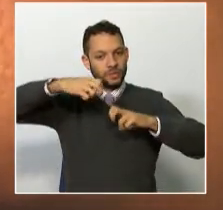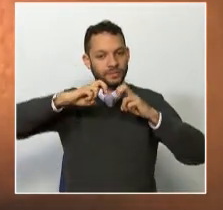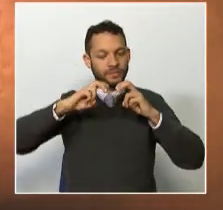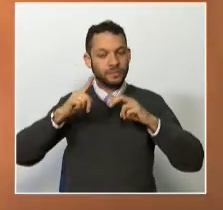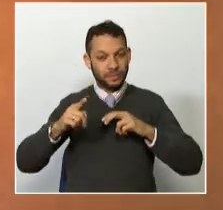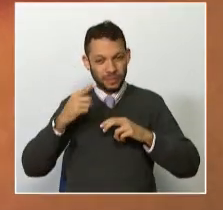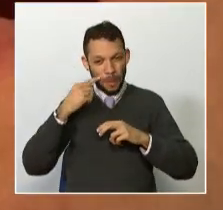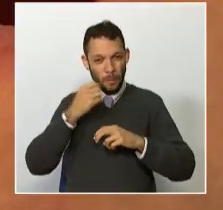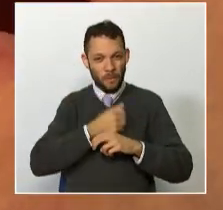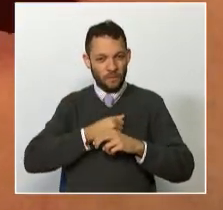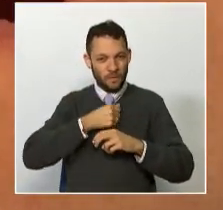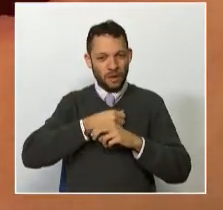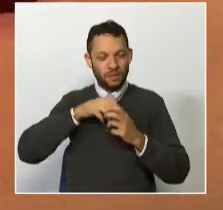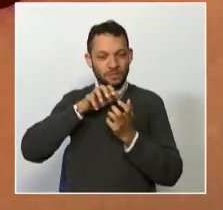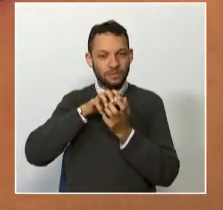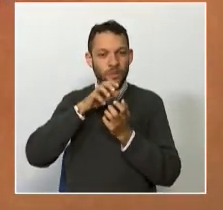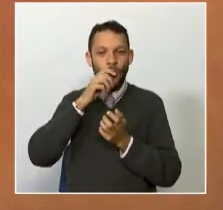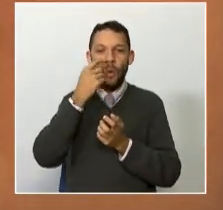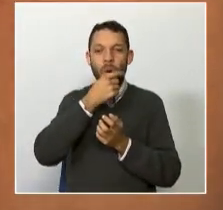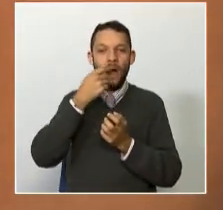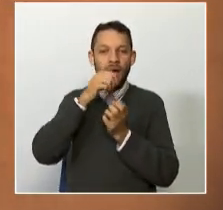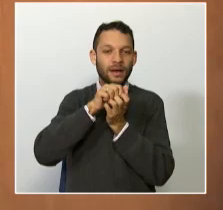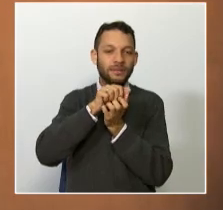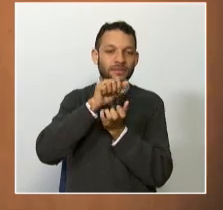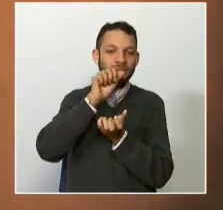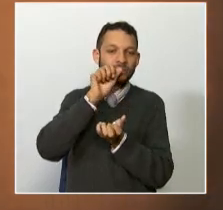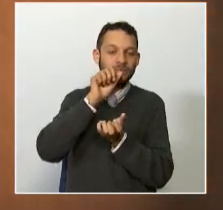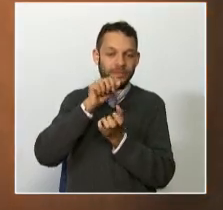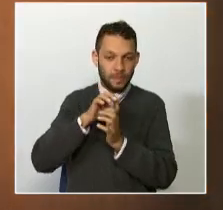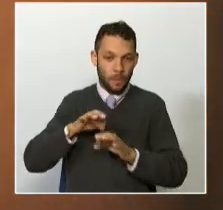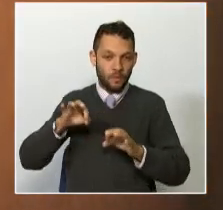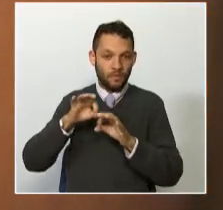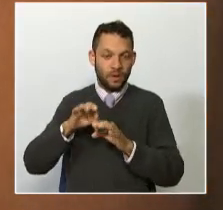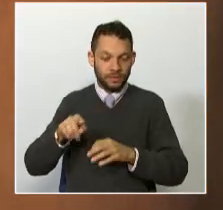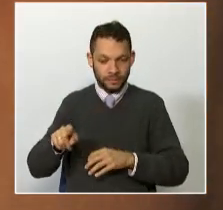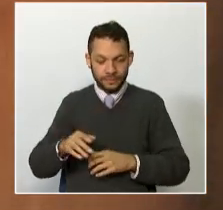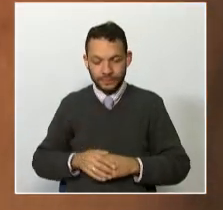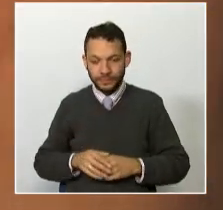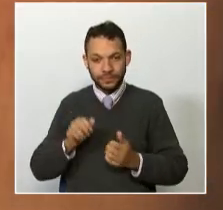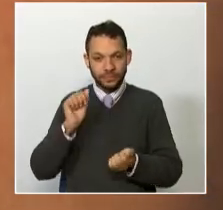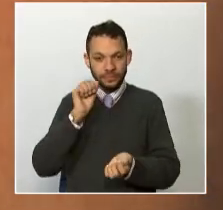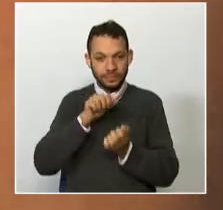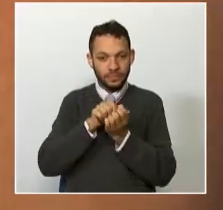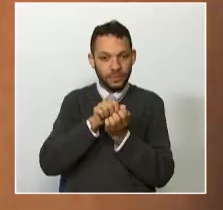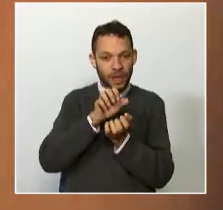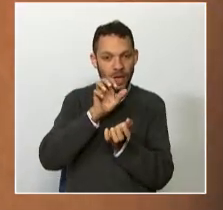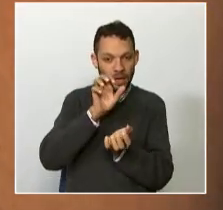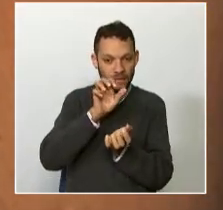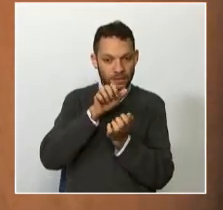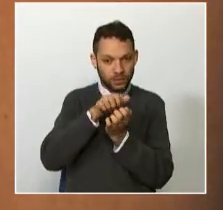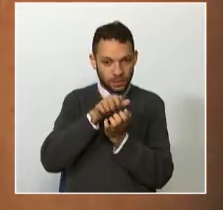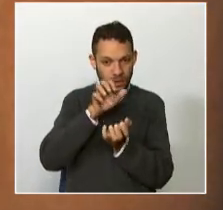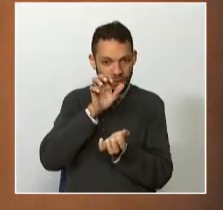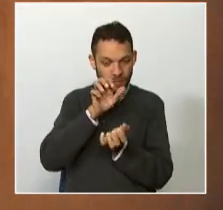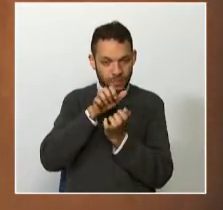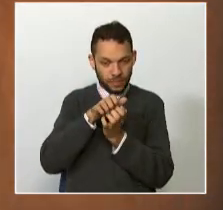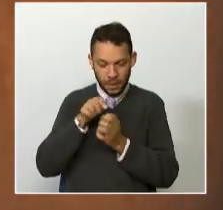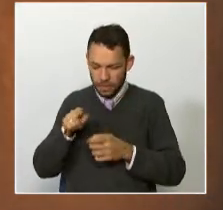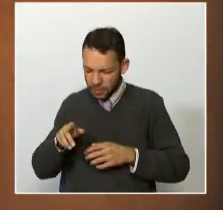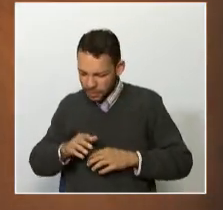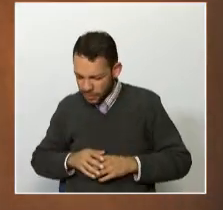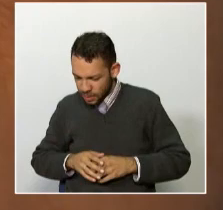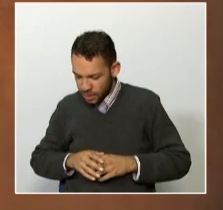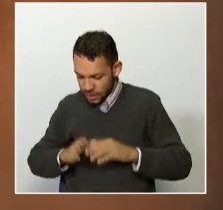Por favor, abre la boca. Abre bien, cierra. Abre. No sé, pues casi que